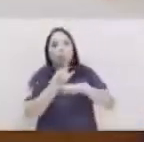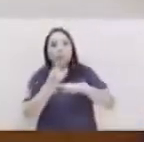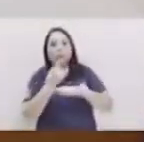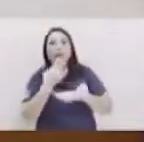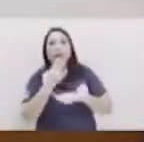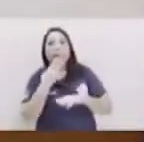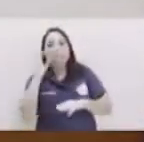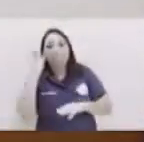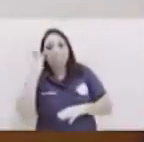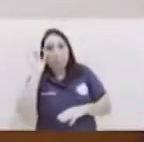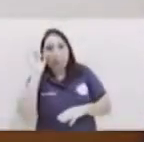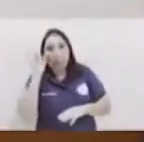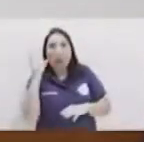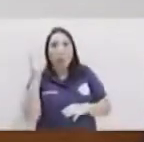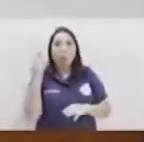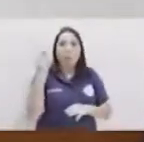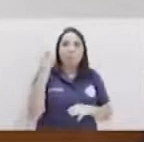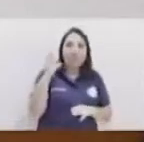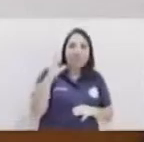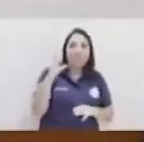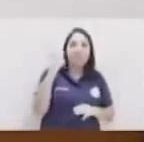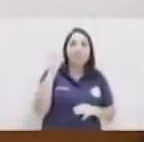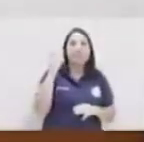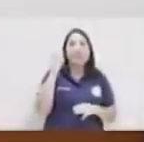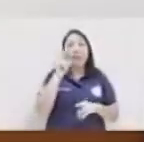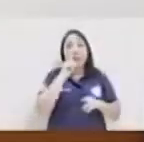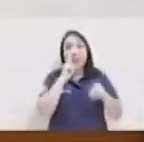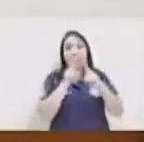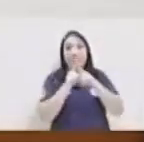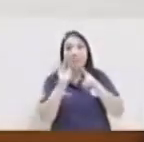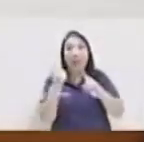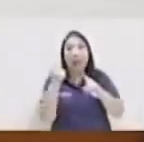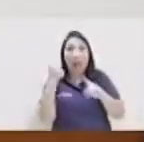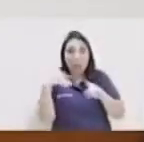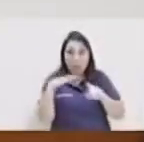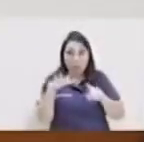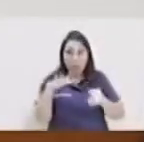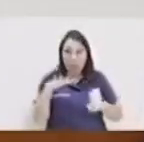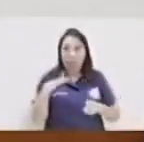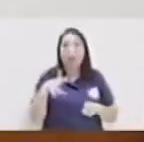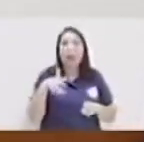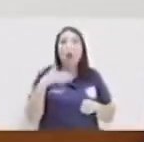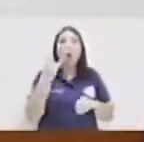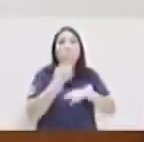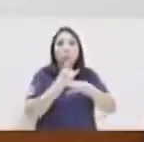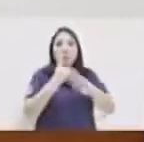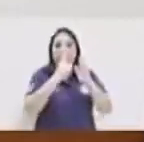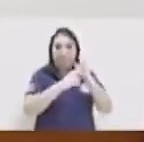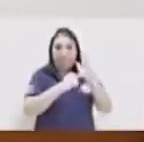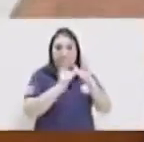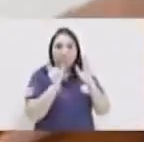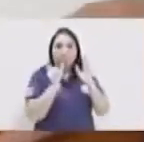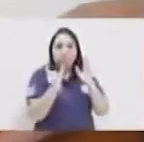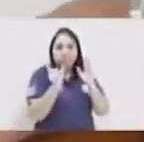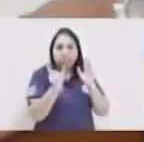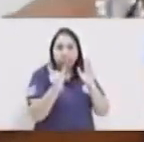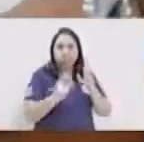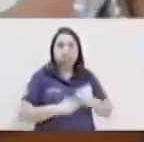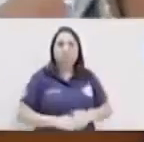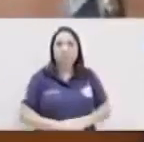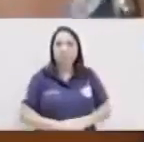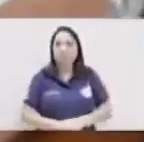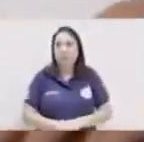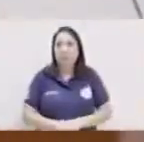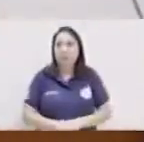celeste, y aquí vamos a pintar azul. Usamos un pincel más grande para hacer el procedimiento un poquito más rápido. Empezamos